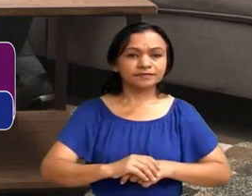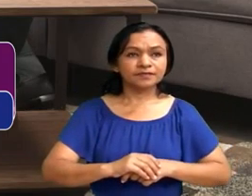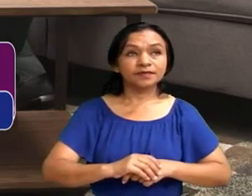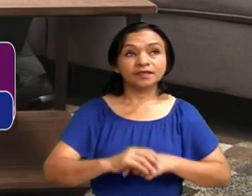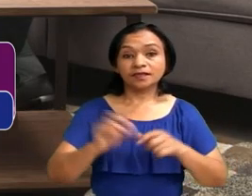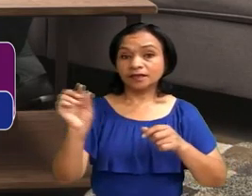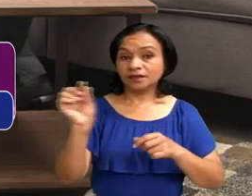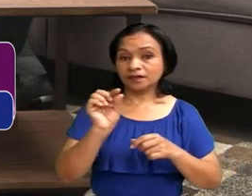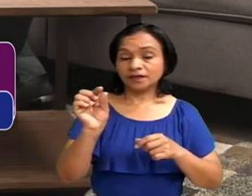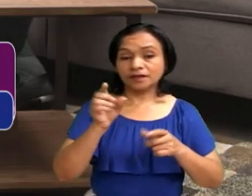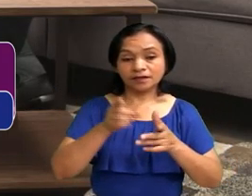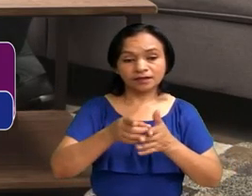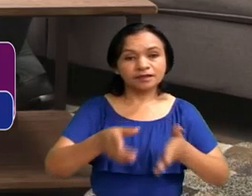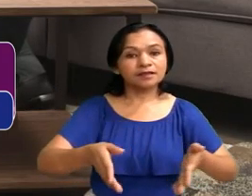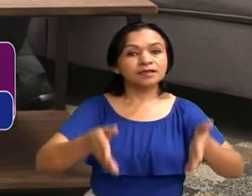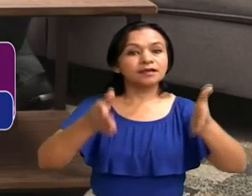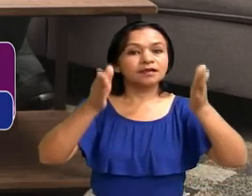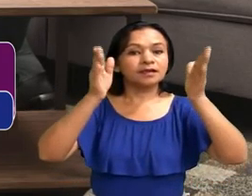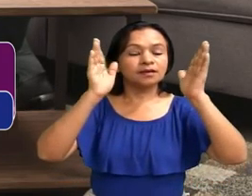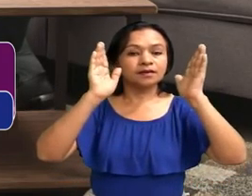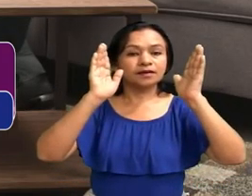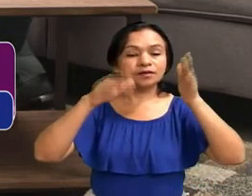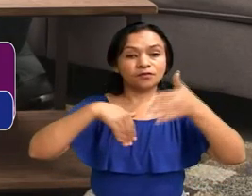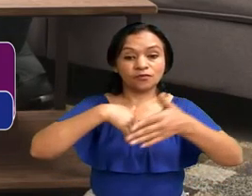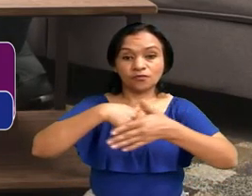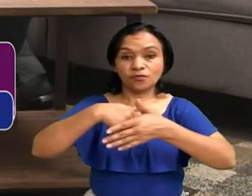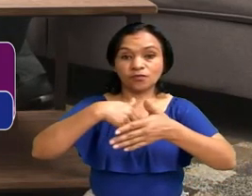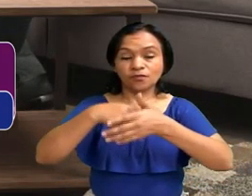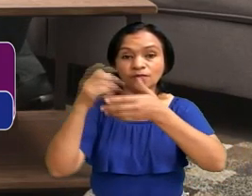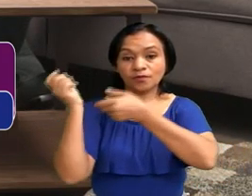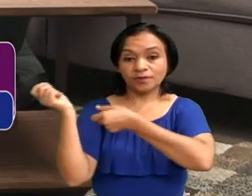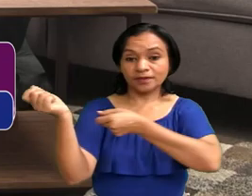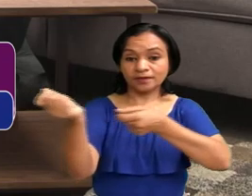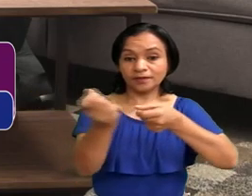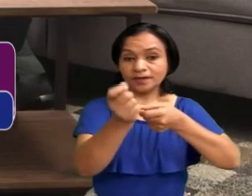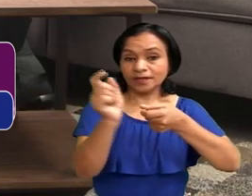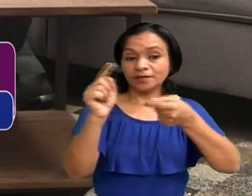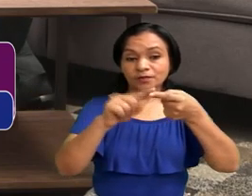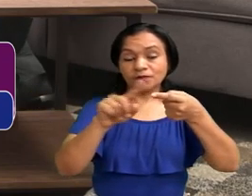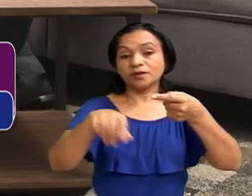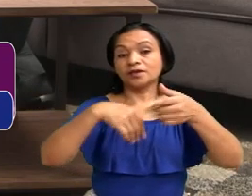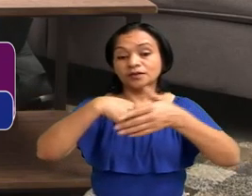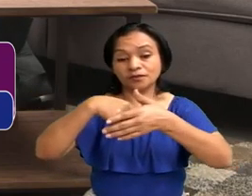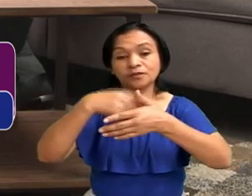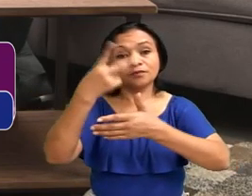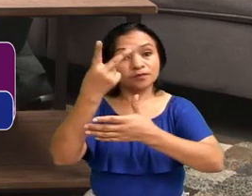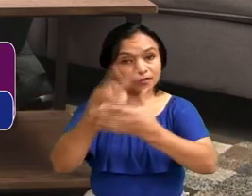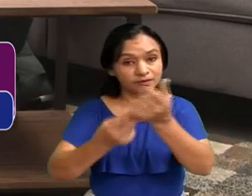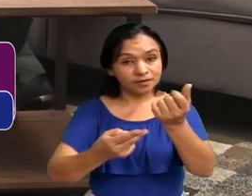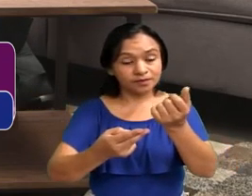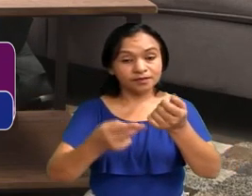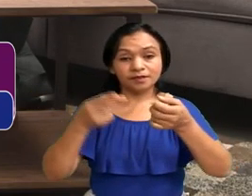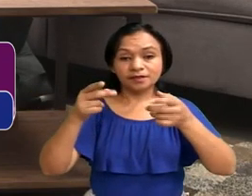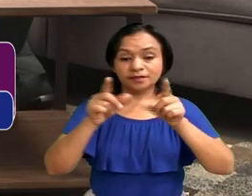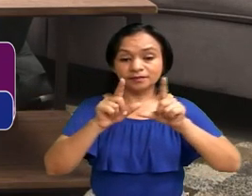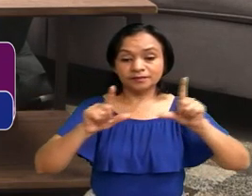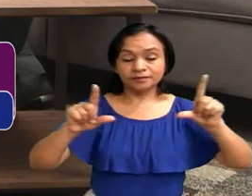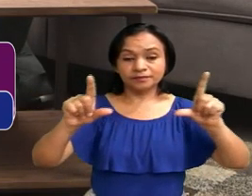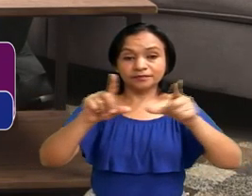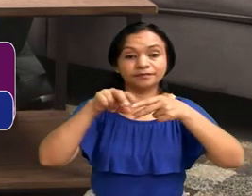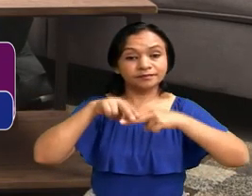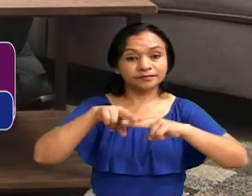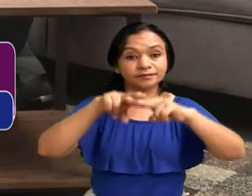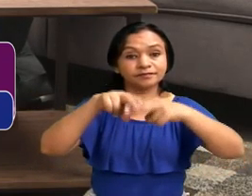estamos ahorita en Diriamba con el de fútbol, no solo el de béisbol, de fútbol. Las canchas que existen en los parques o en algunos